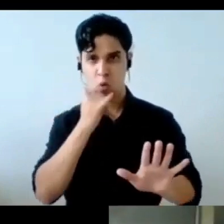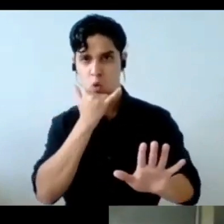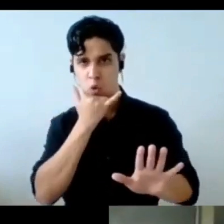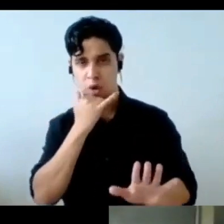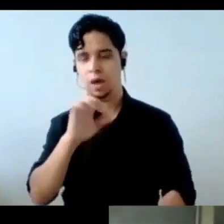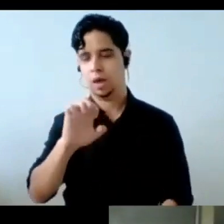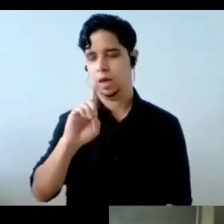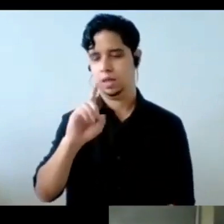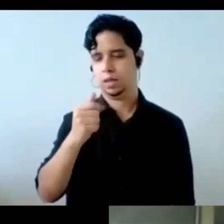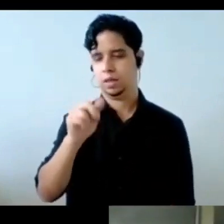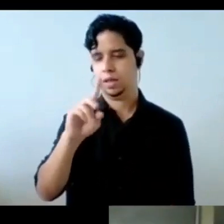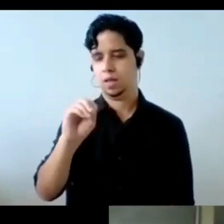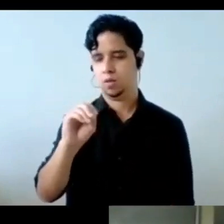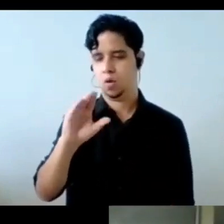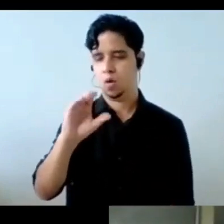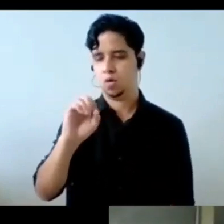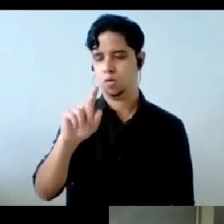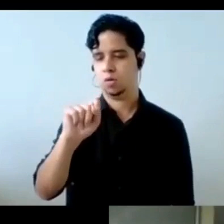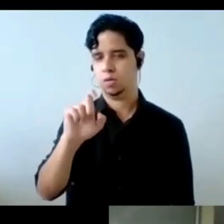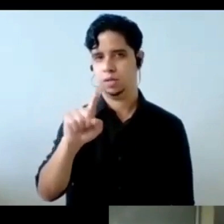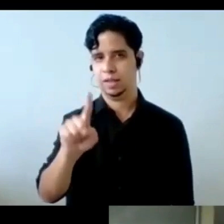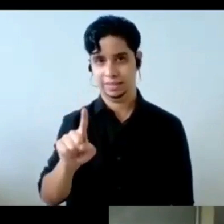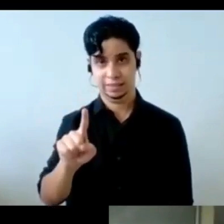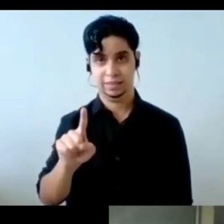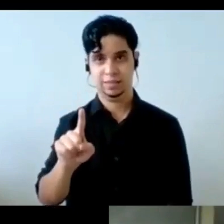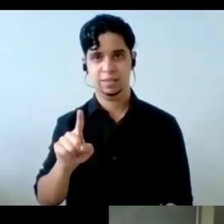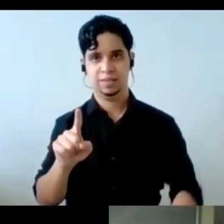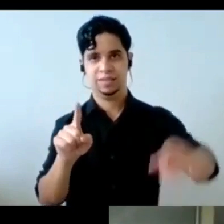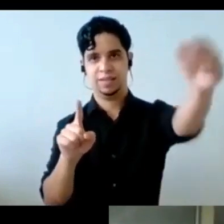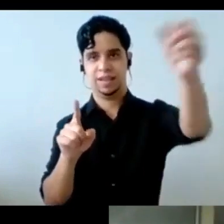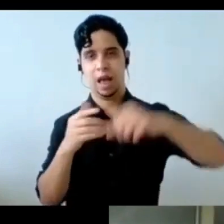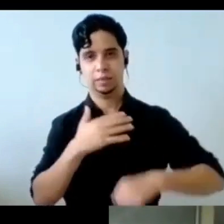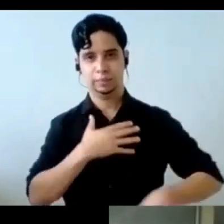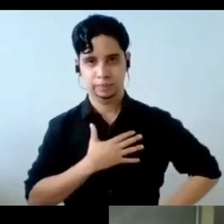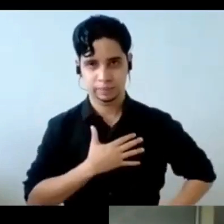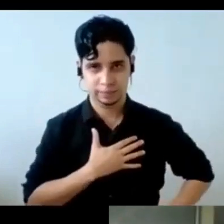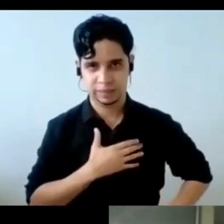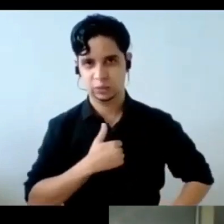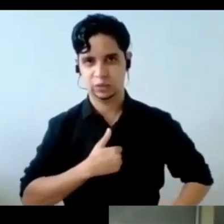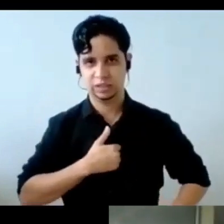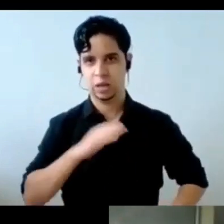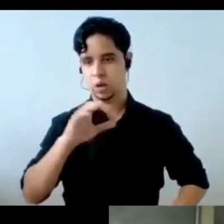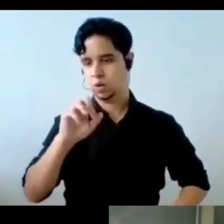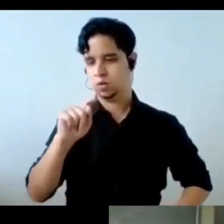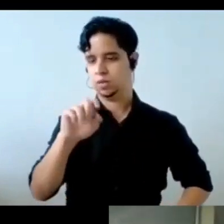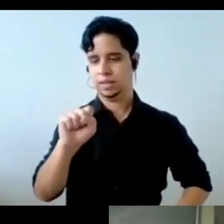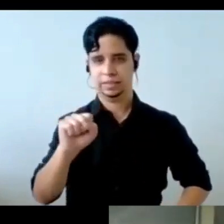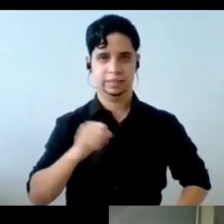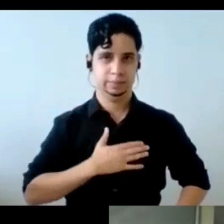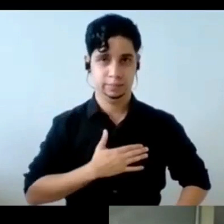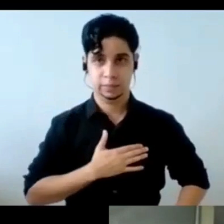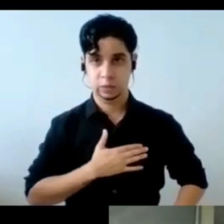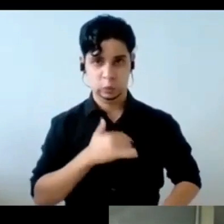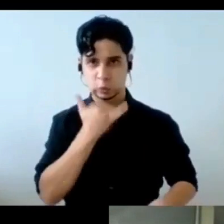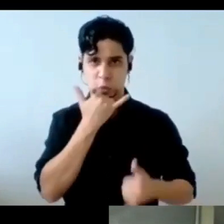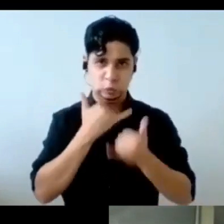Ah, Cortés. Mi apellido, mi segundo apellido, Edgardo Cortés. Qué poca vergüenza. Ya empecé a meter